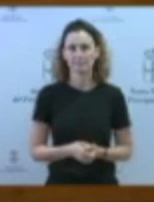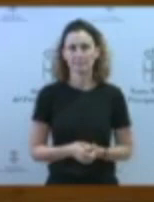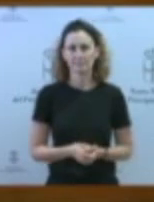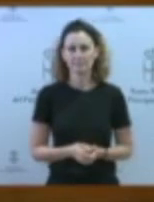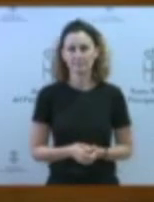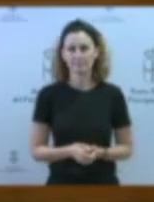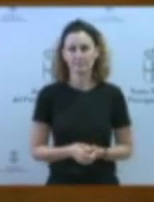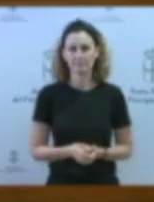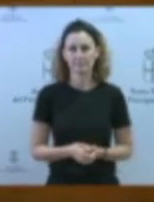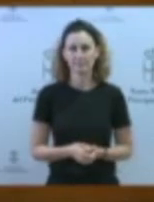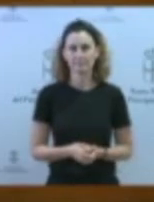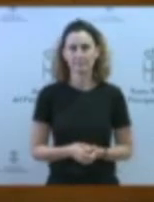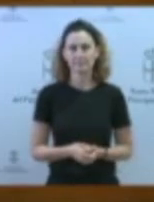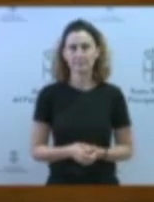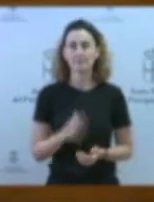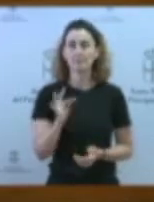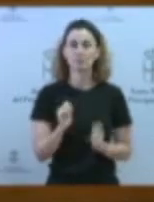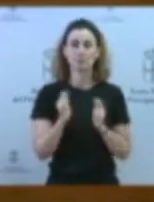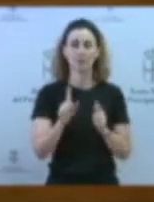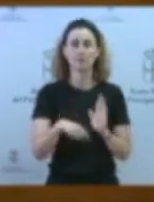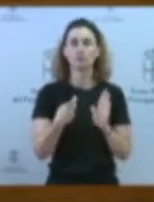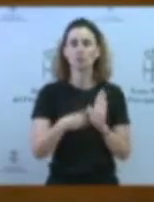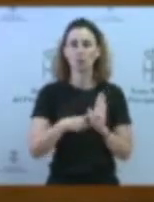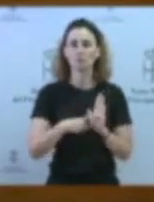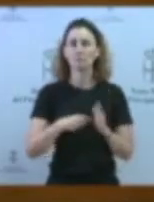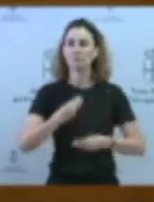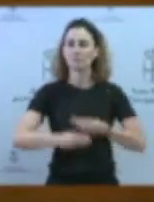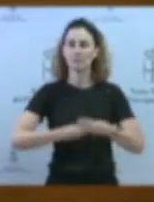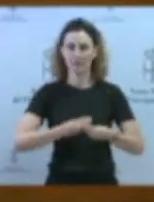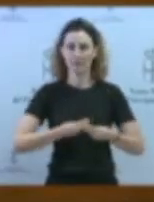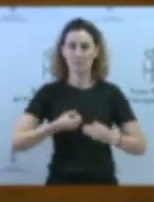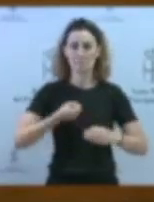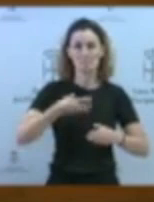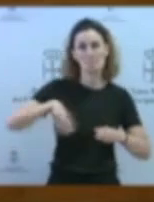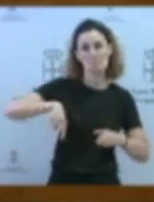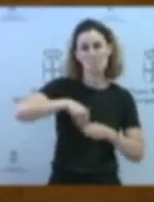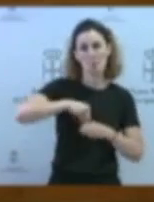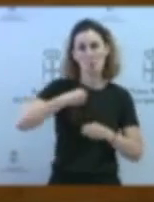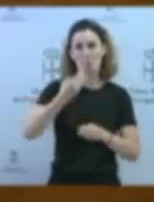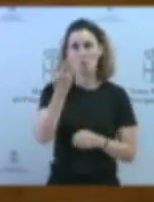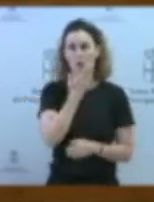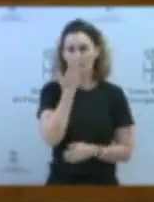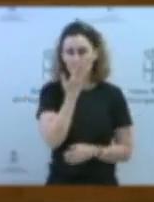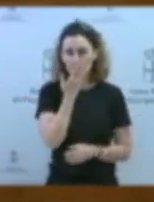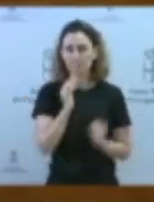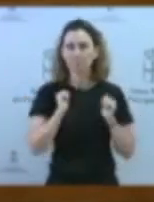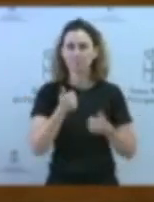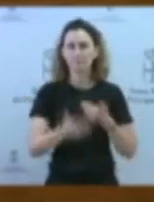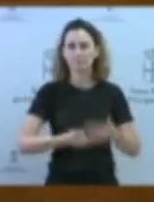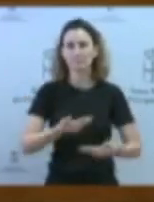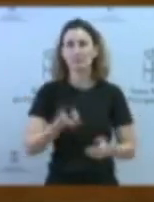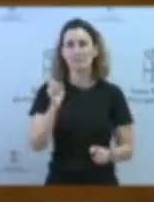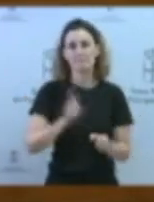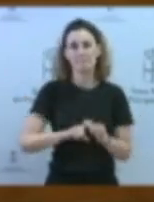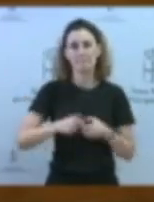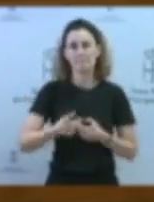de los alumnos y las alumnas desde que entran a formar parte de la comunidad escolar, promoviendo y participando en todos los proyectos, planes y programas necesarios